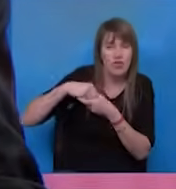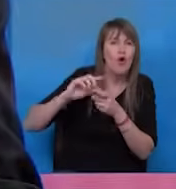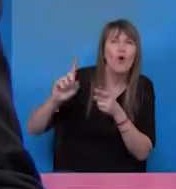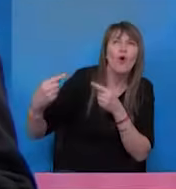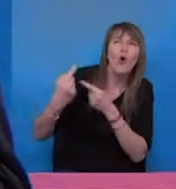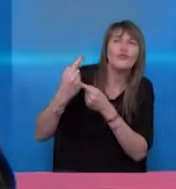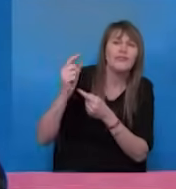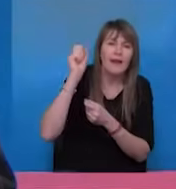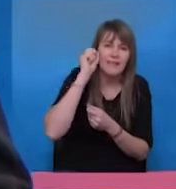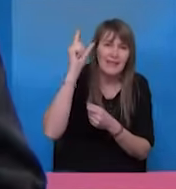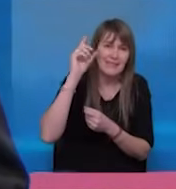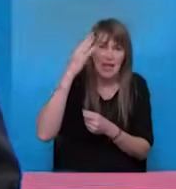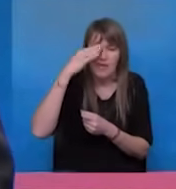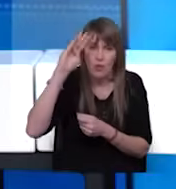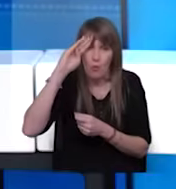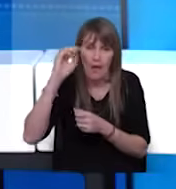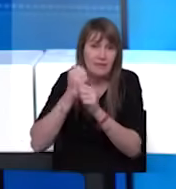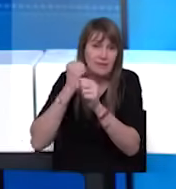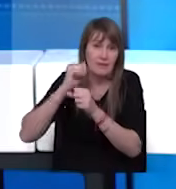que trabajaba junto a Dan Mitrione